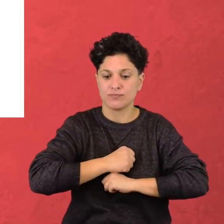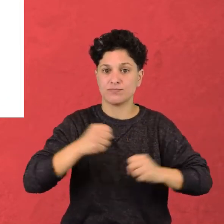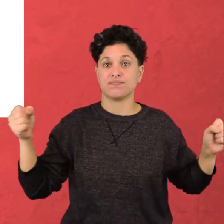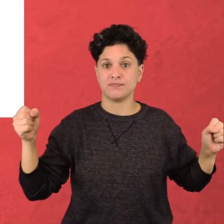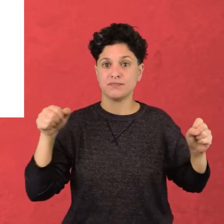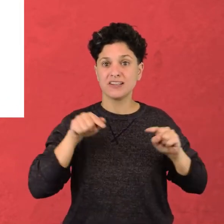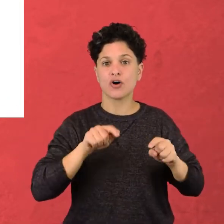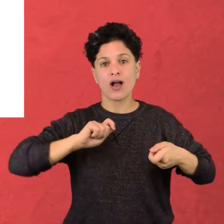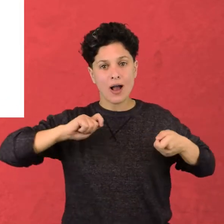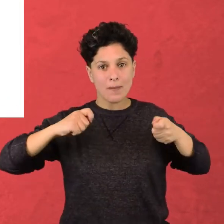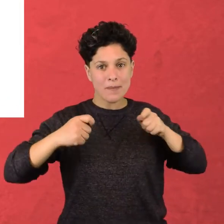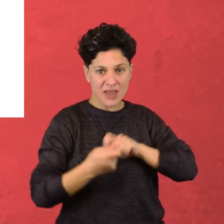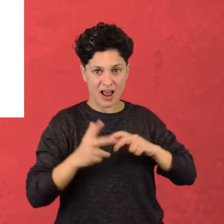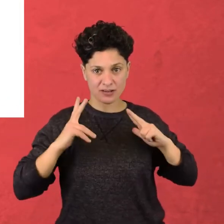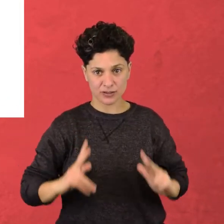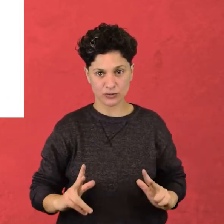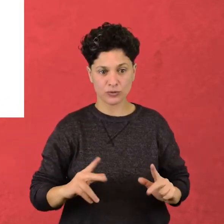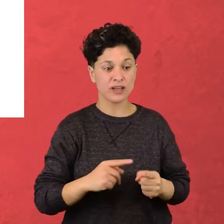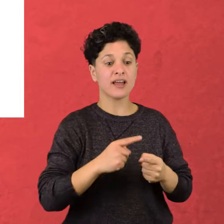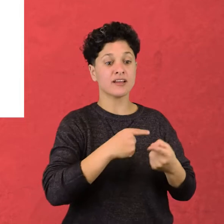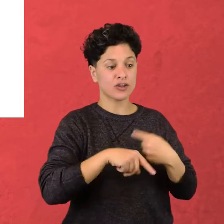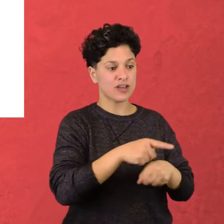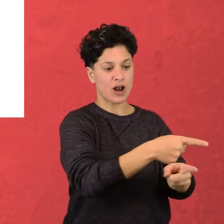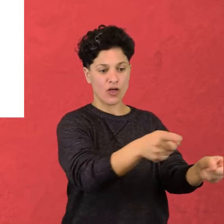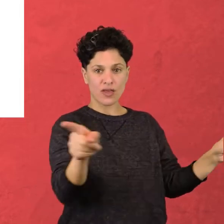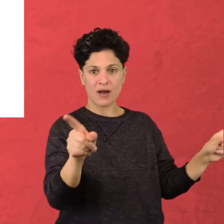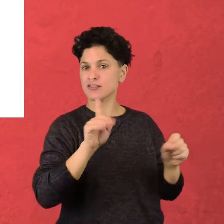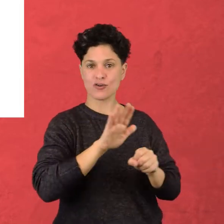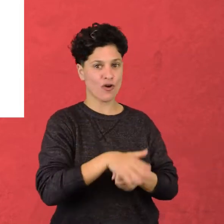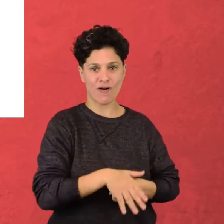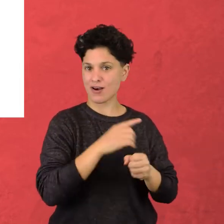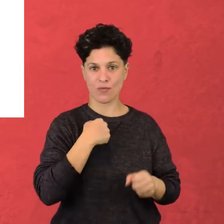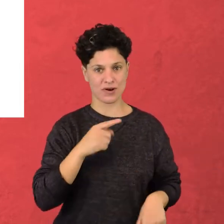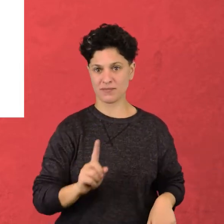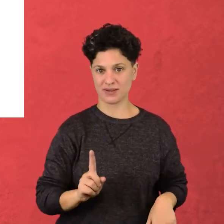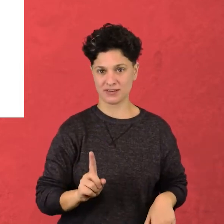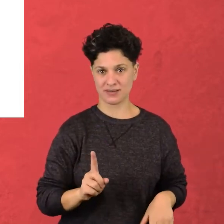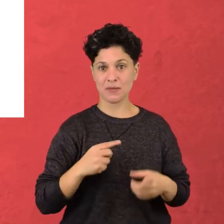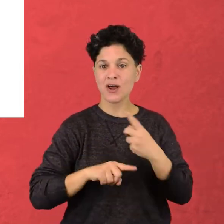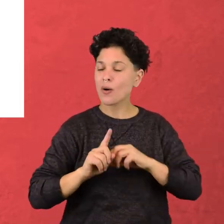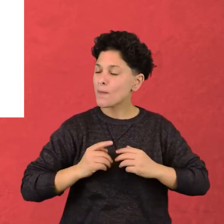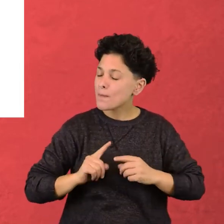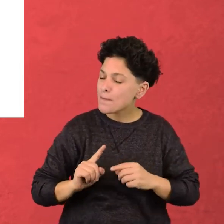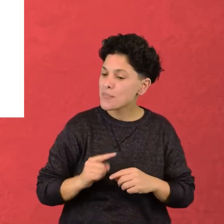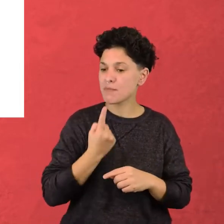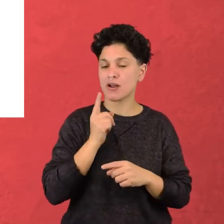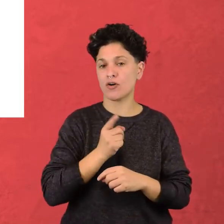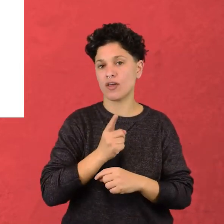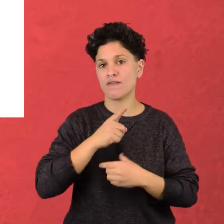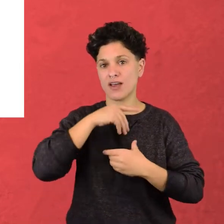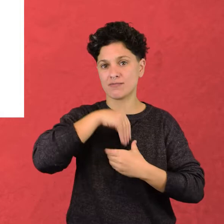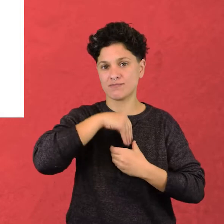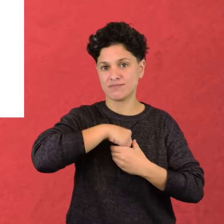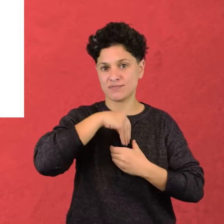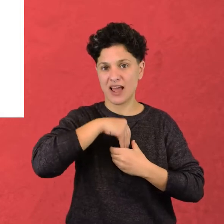uno liberarse desde dentro y así cambiar la actitud impidiendo que otros nos opriman. Pero el proceso